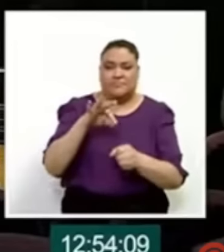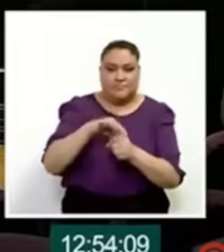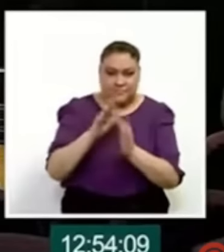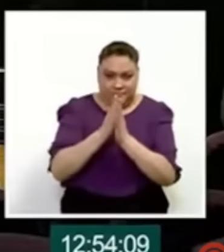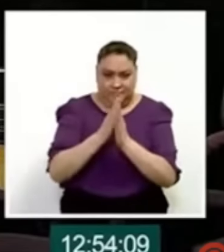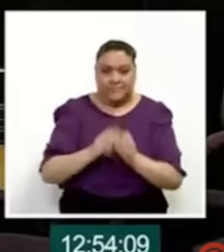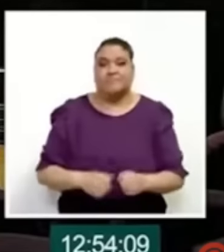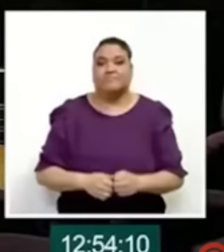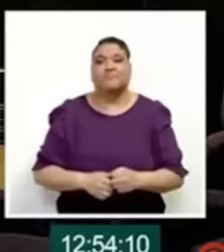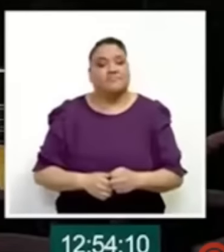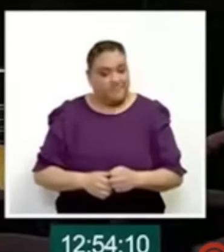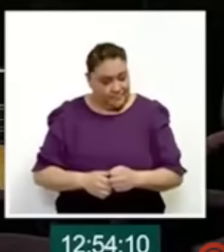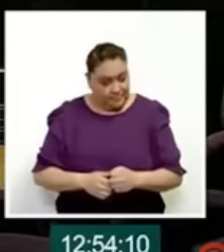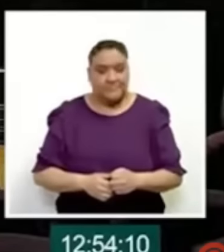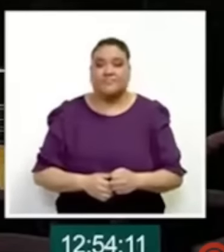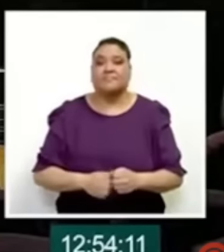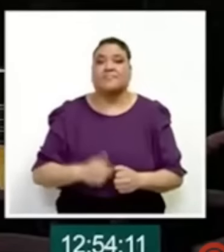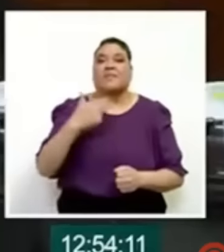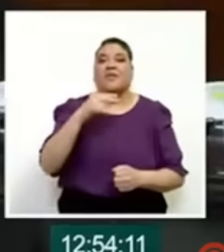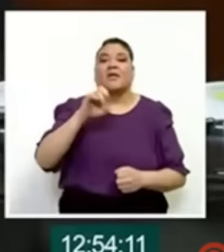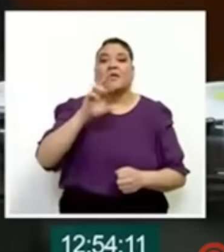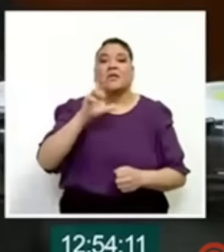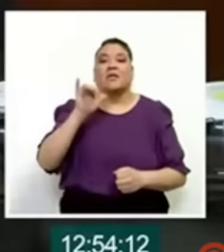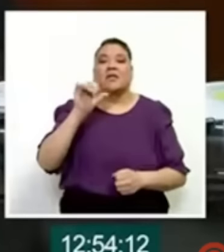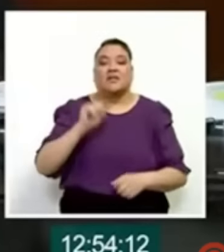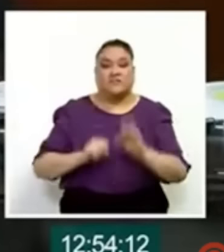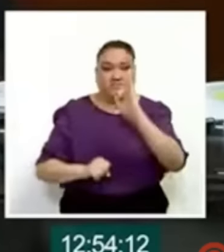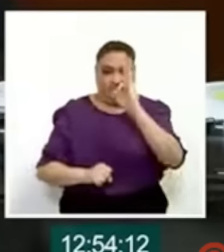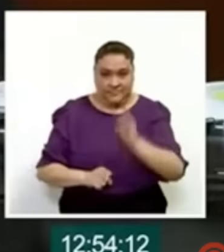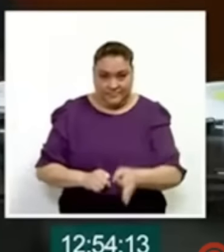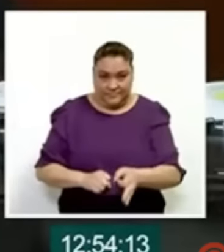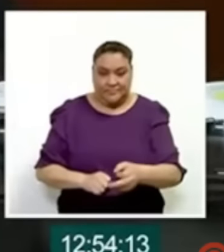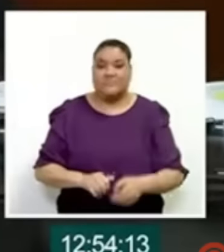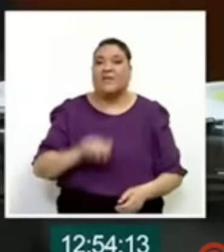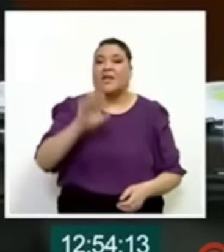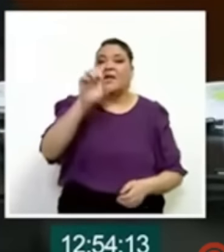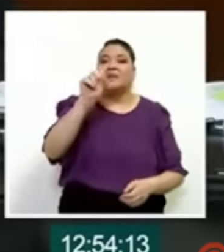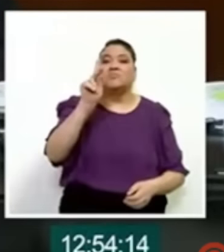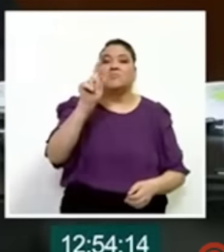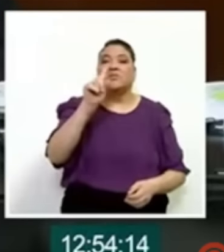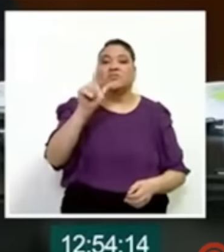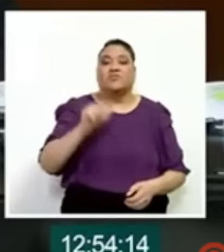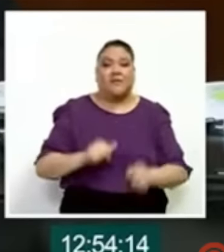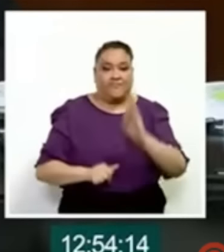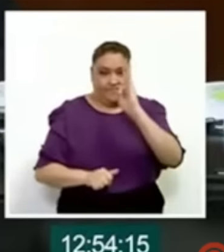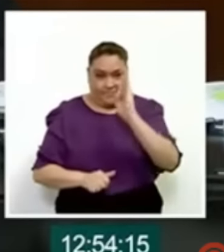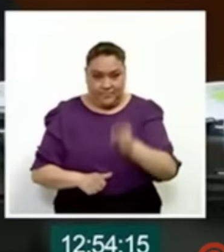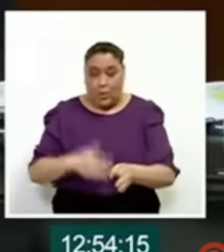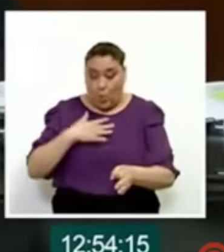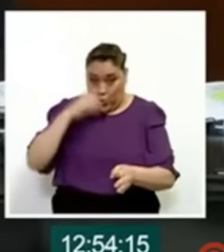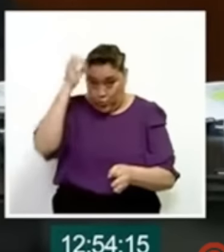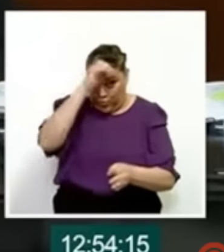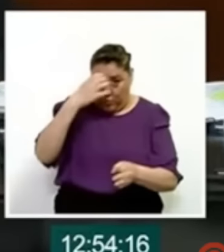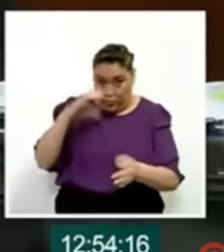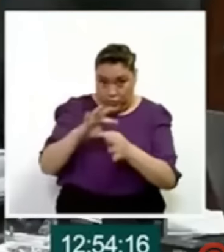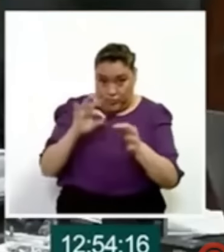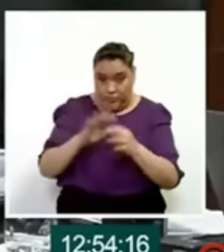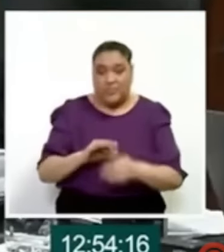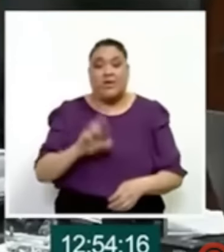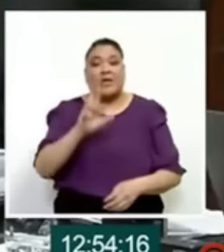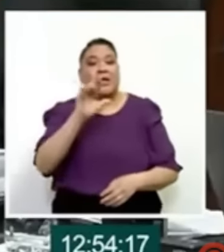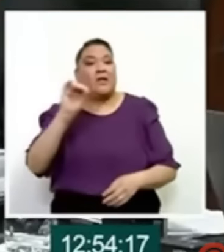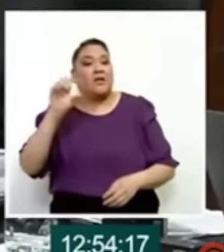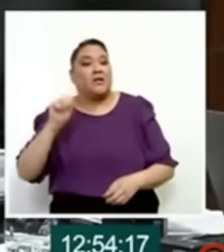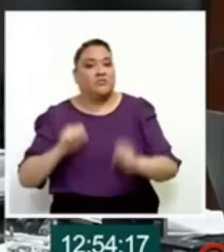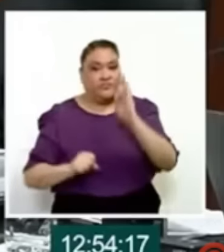en el que se planteaban los asuntos y se votaban. Y además, déjame compartirte que, bueno, tuve la fortuna también de participar en la dictaminación